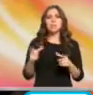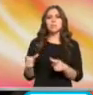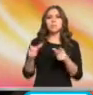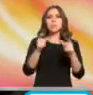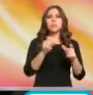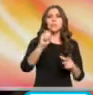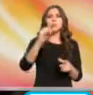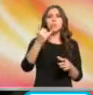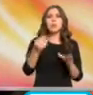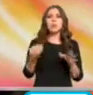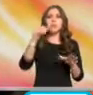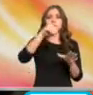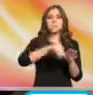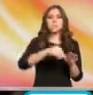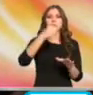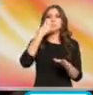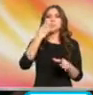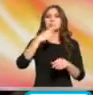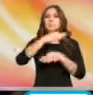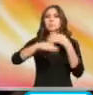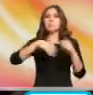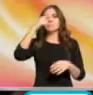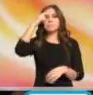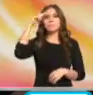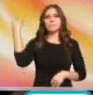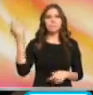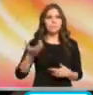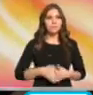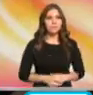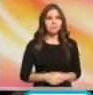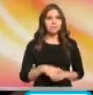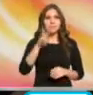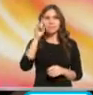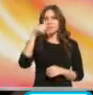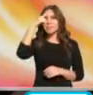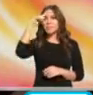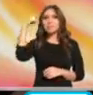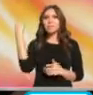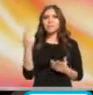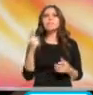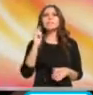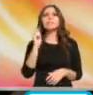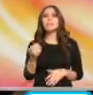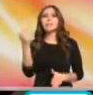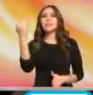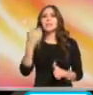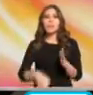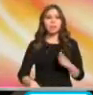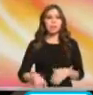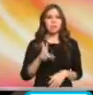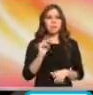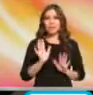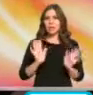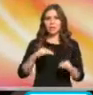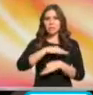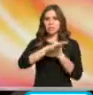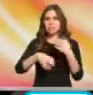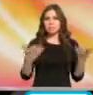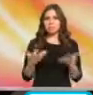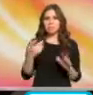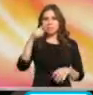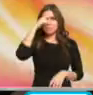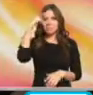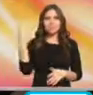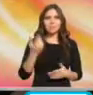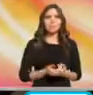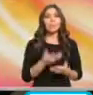todo. Oye, no puede ser tan sencilla esta receta, chef. Algo nos falta, ¿no? Nos faltan, ¡Qué bárbaros! No nos faltan ni siquiera